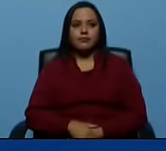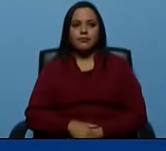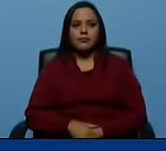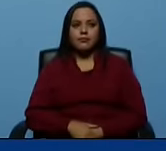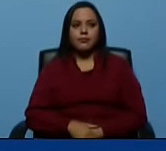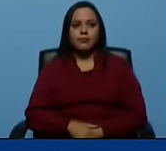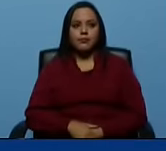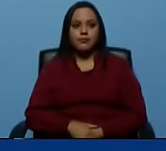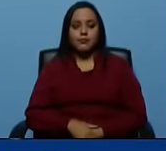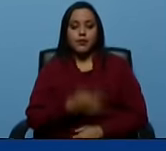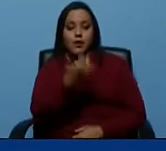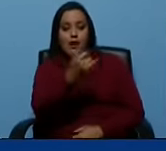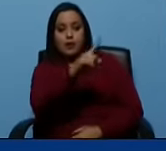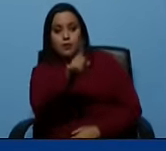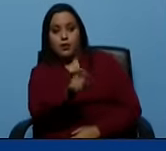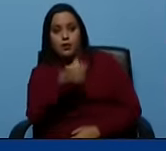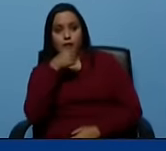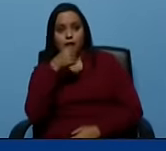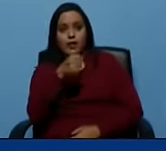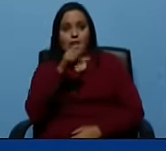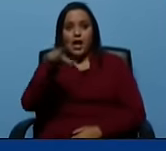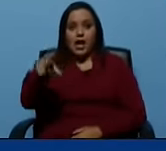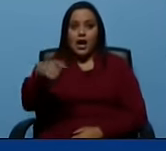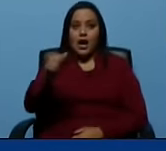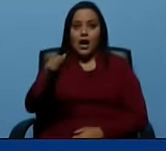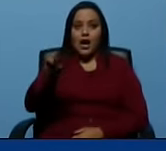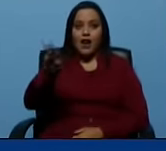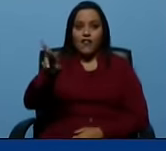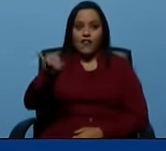Tiene la palabra la periodista Gabriela González, de